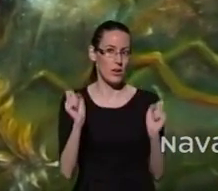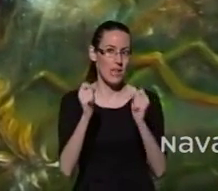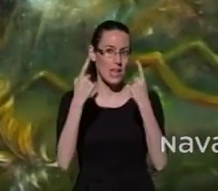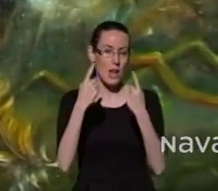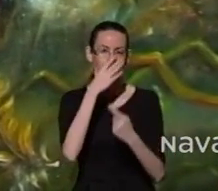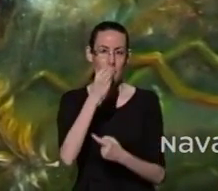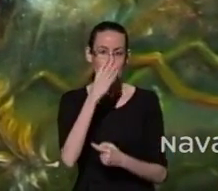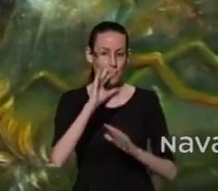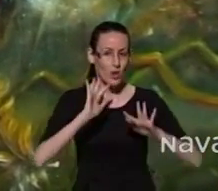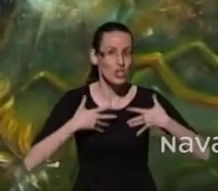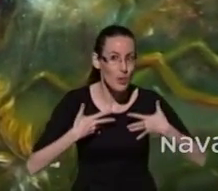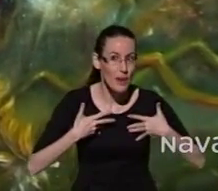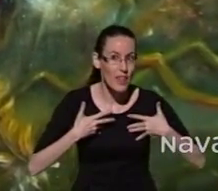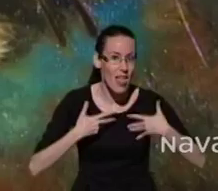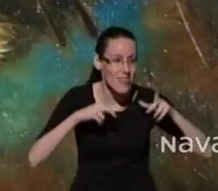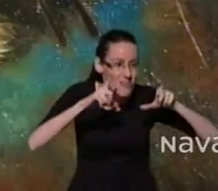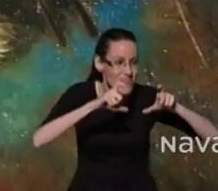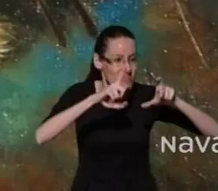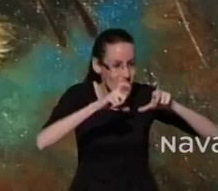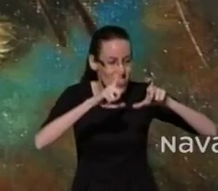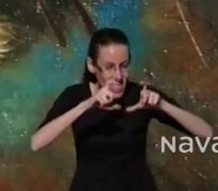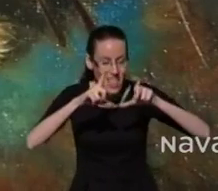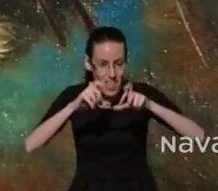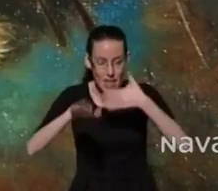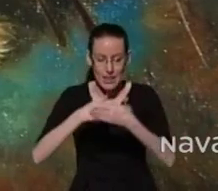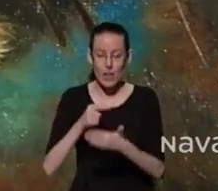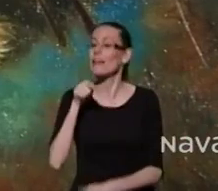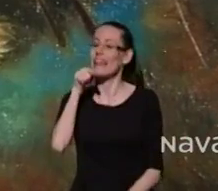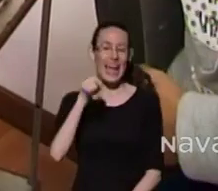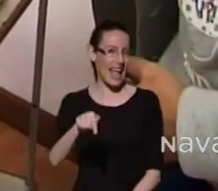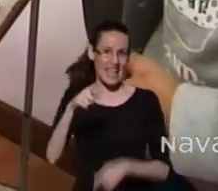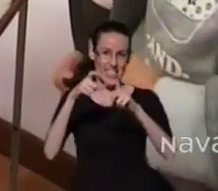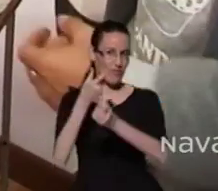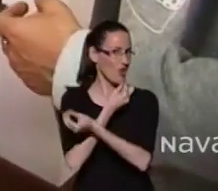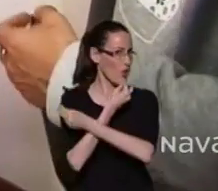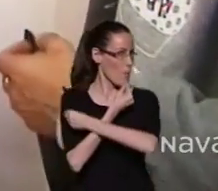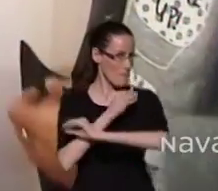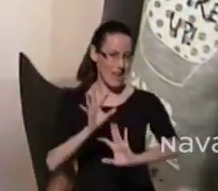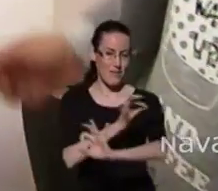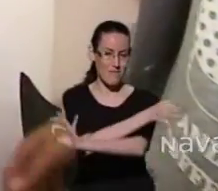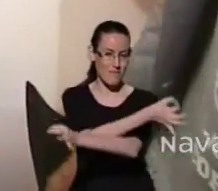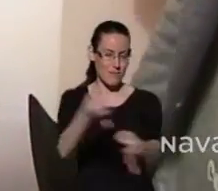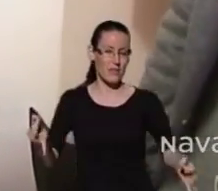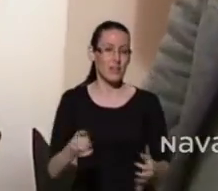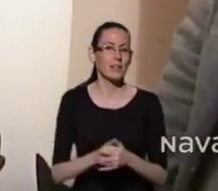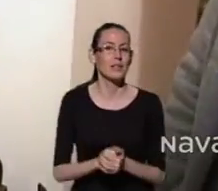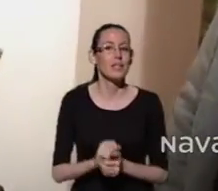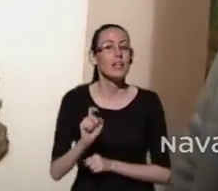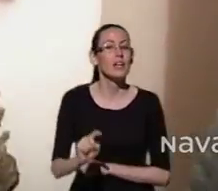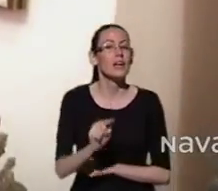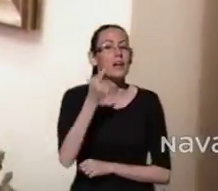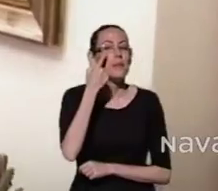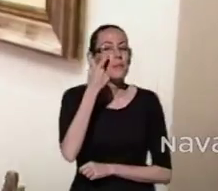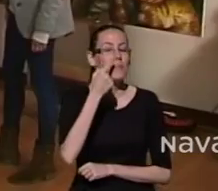perro continuamente y sacar muchas fotografías hasta que dices, esta es la foto que yo quiero. Para pintar becadas, primeramente lo que hago es seccionar